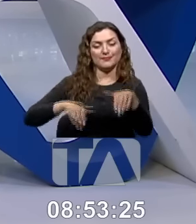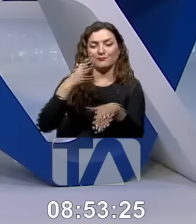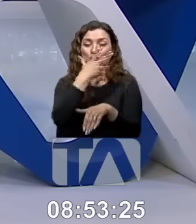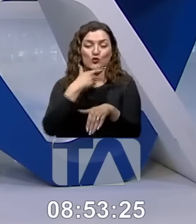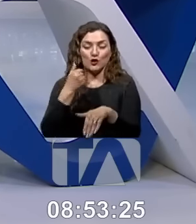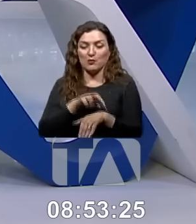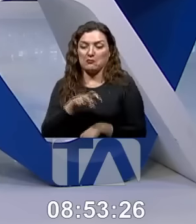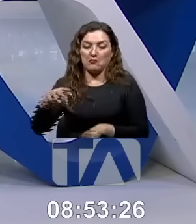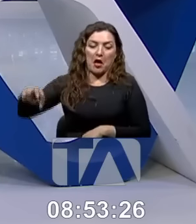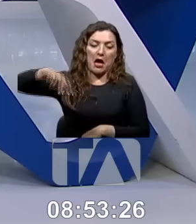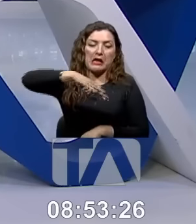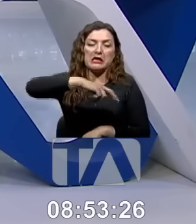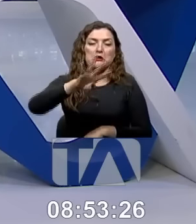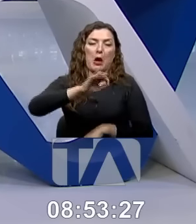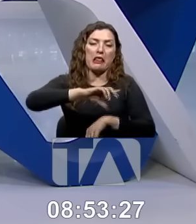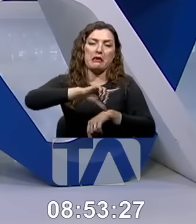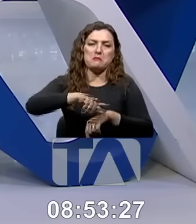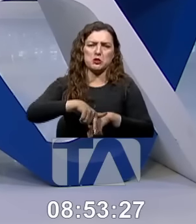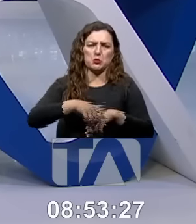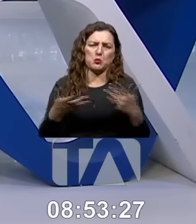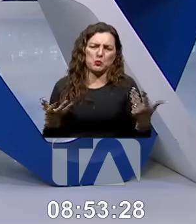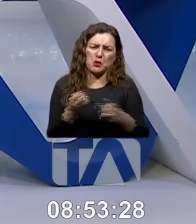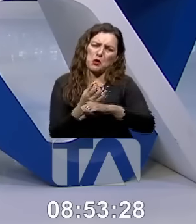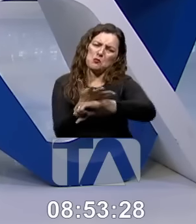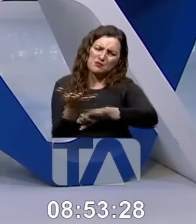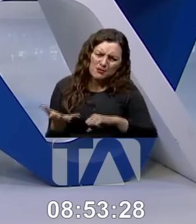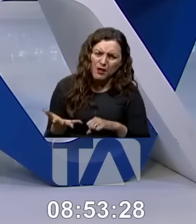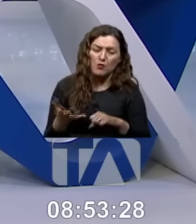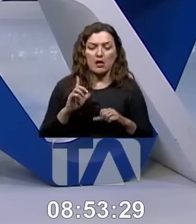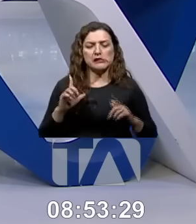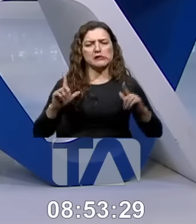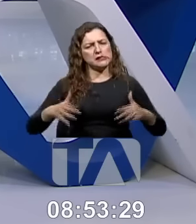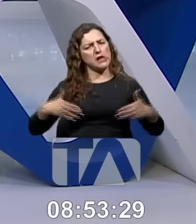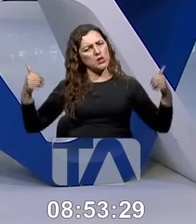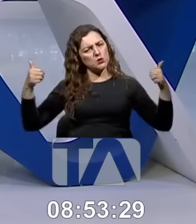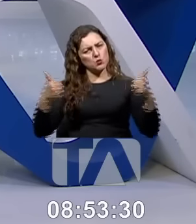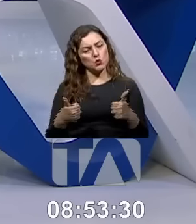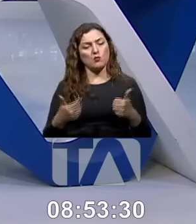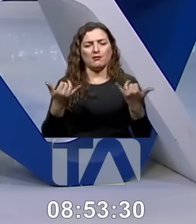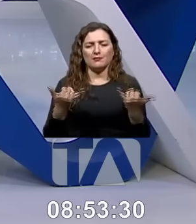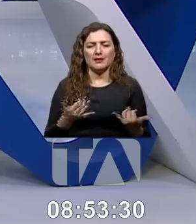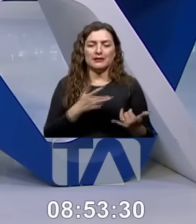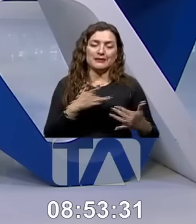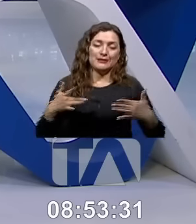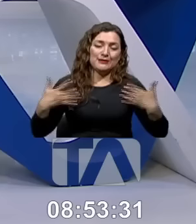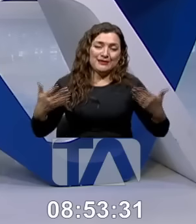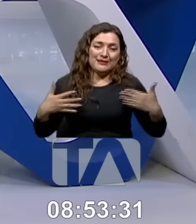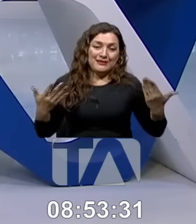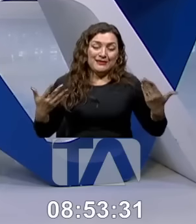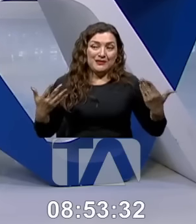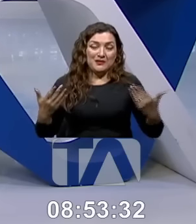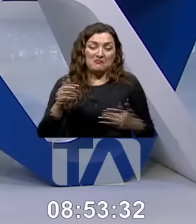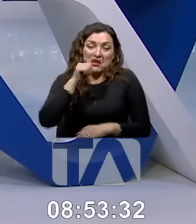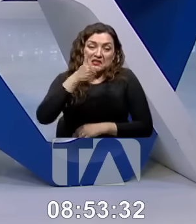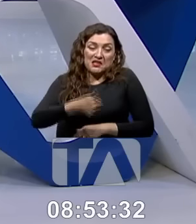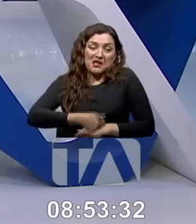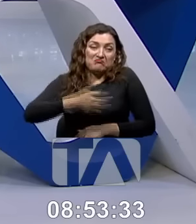que sume pasos por usted, por su salud, por lo que puede pasar después. Hoy estamos felices, sanos, pero